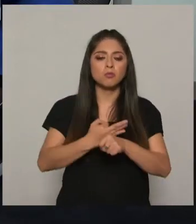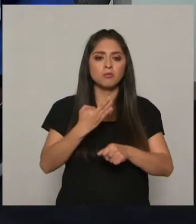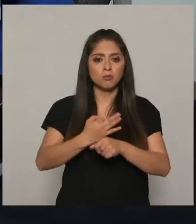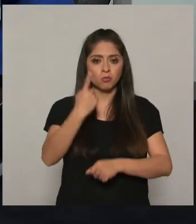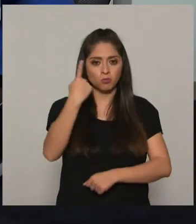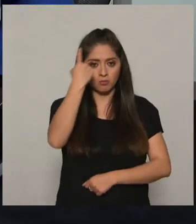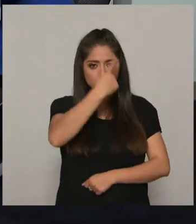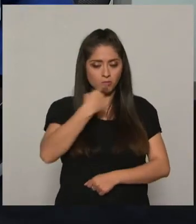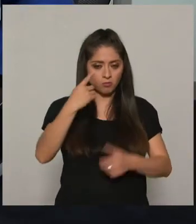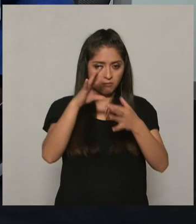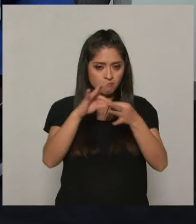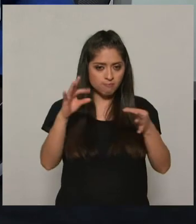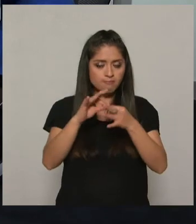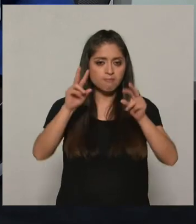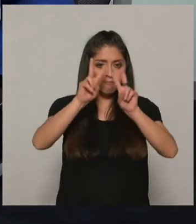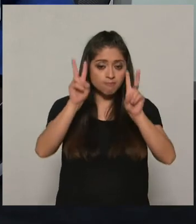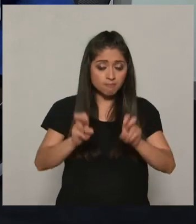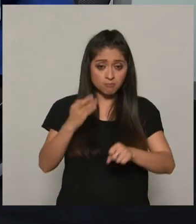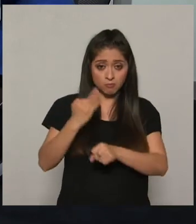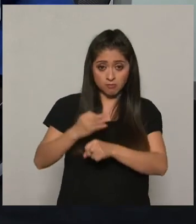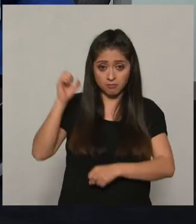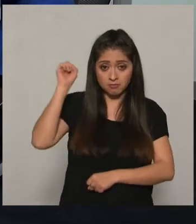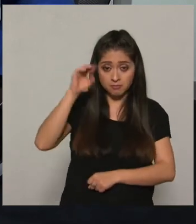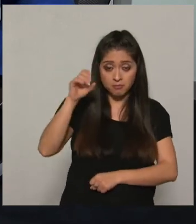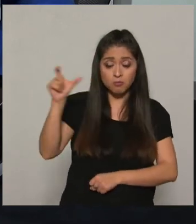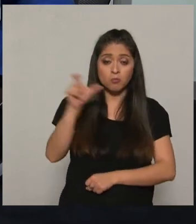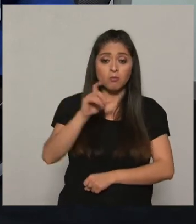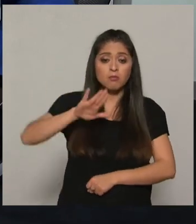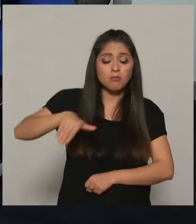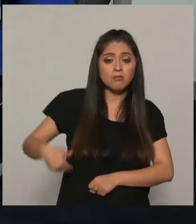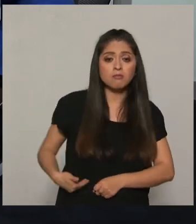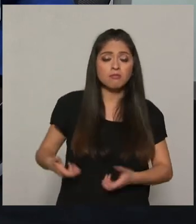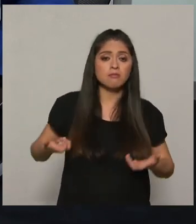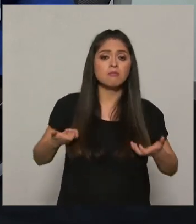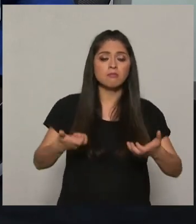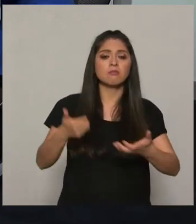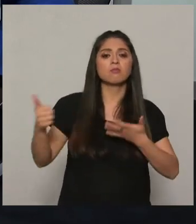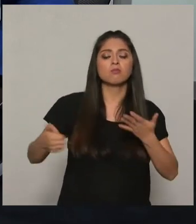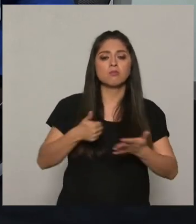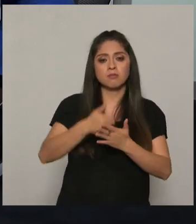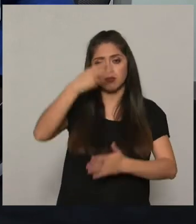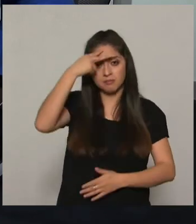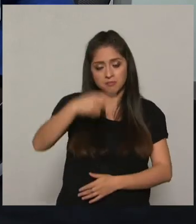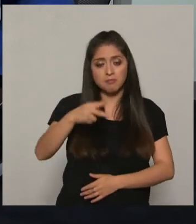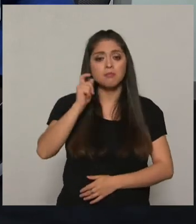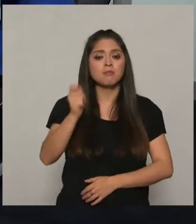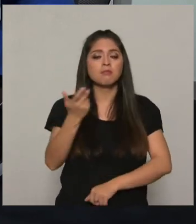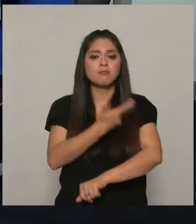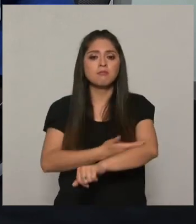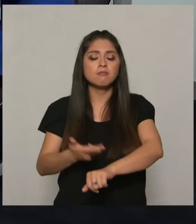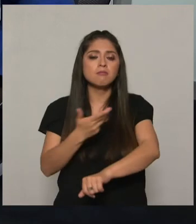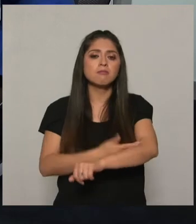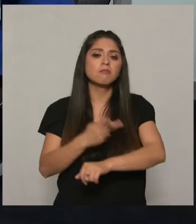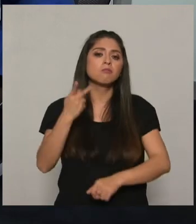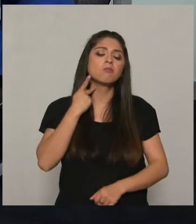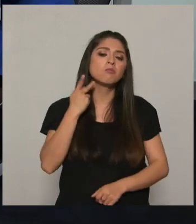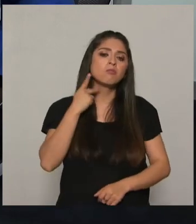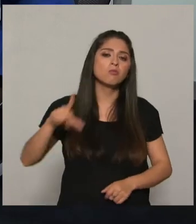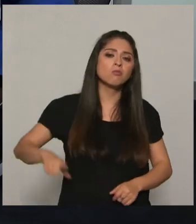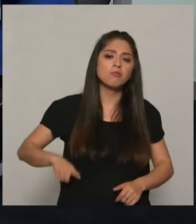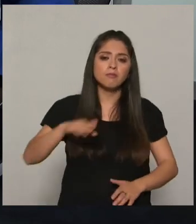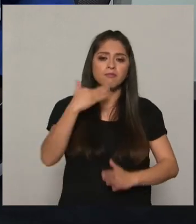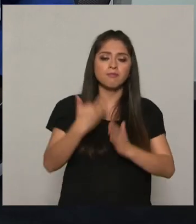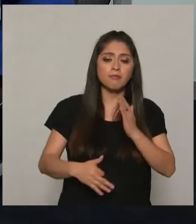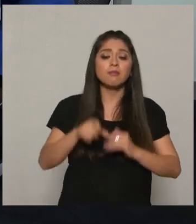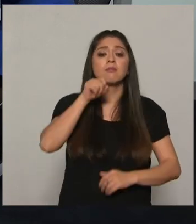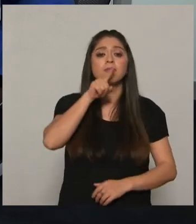hora. Estuvimos hablando en vivo sobre los incidentes viales en la Ciudad de México, las políticas del gobierno, lo que falta por hacer.